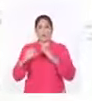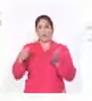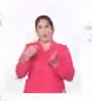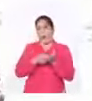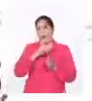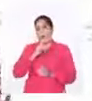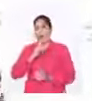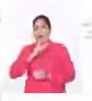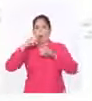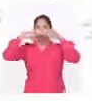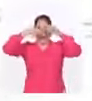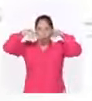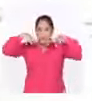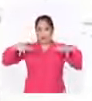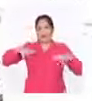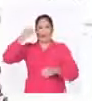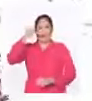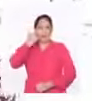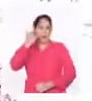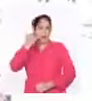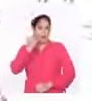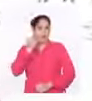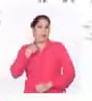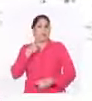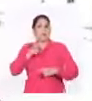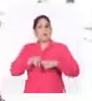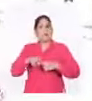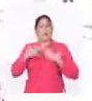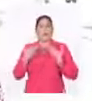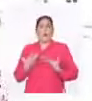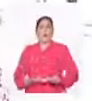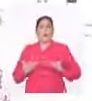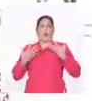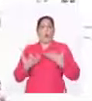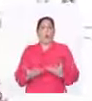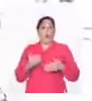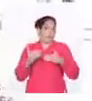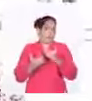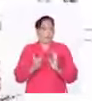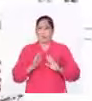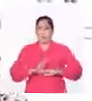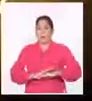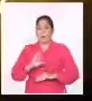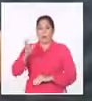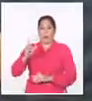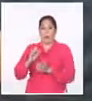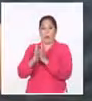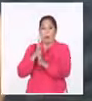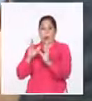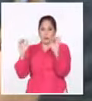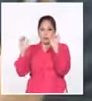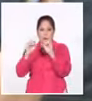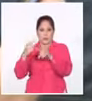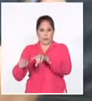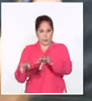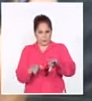agua, la luz, el teléfono, sentadita sin problema ninguno y sin ir al banco a hacer cola.